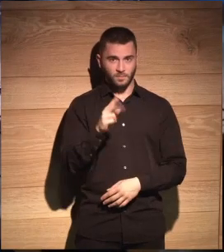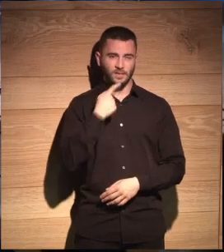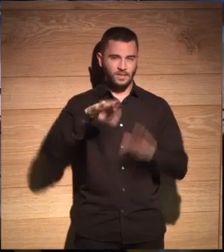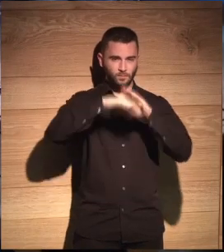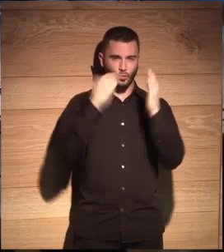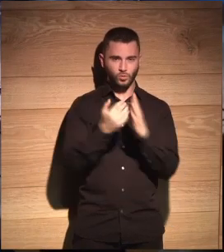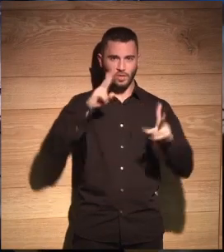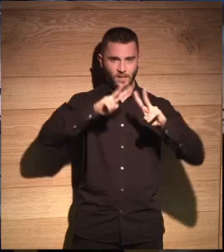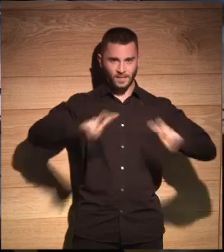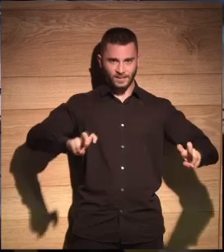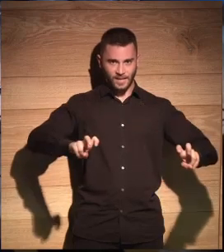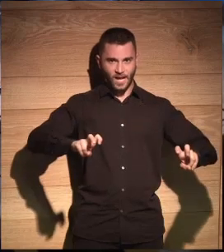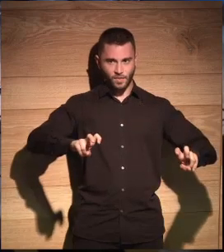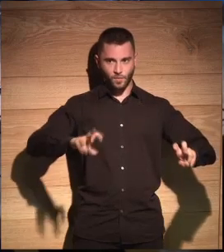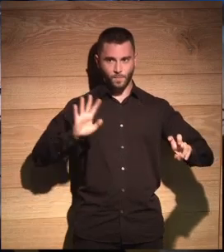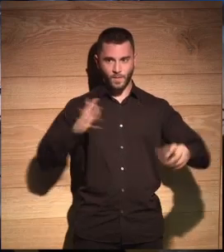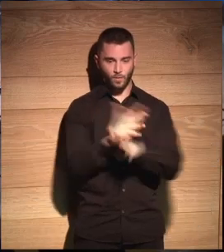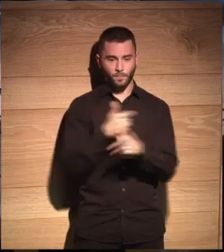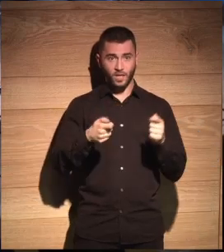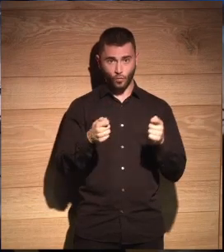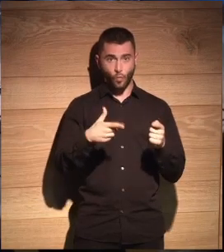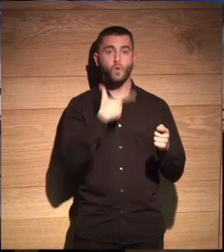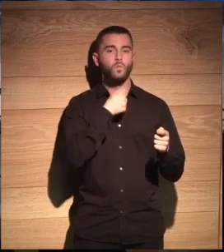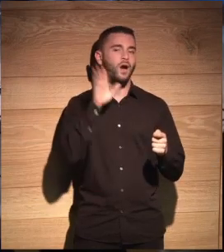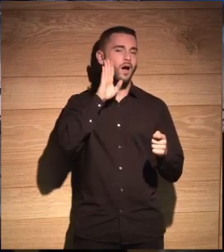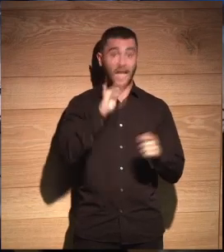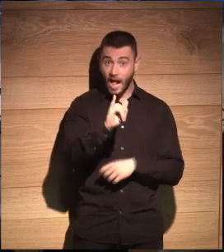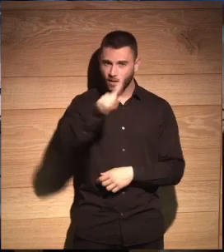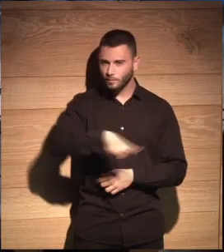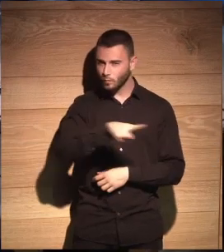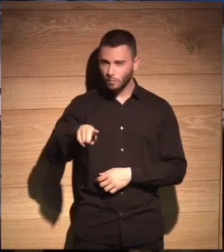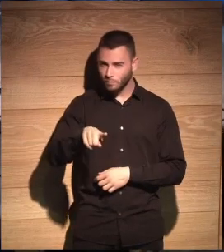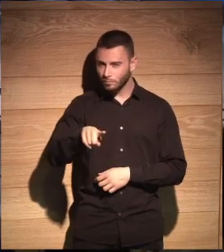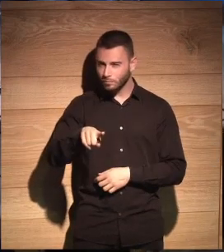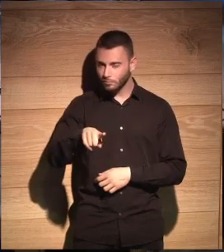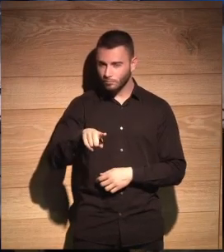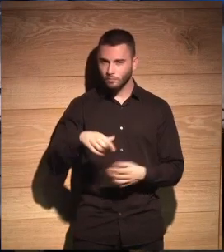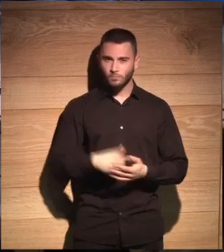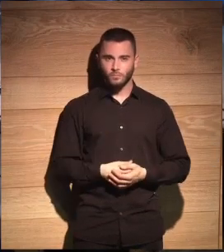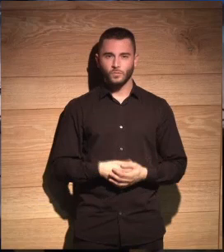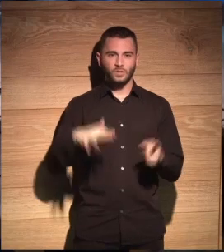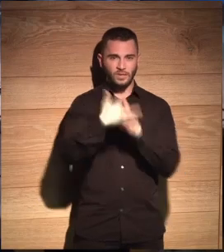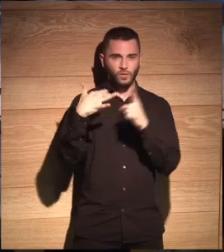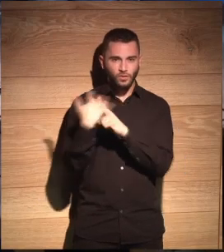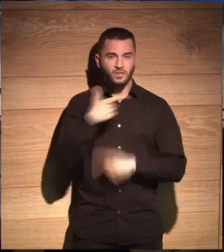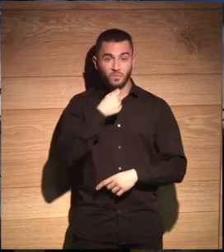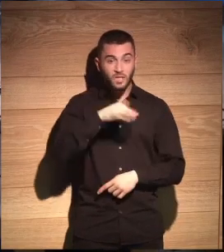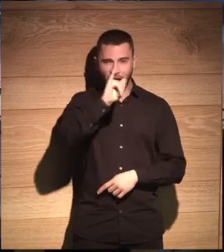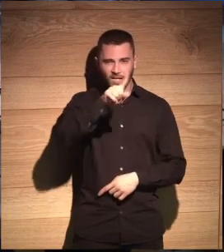mundo. En el videojuego también va a estar este humor y estas escenas de comedia presentes.